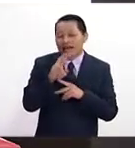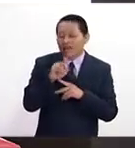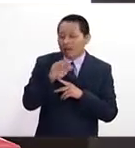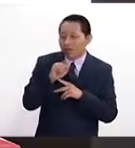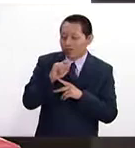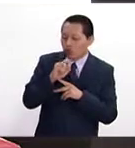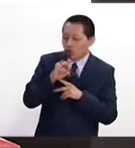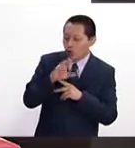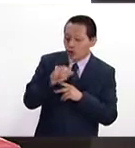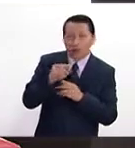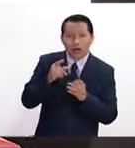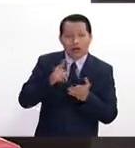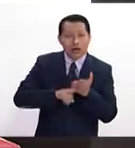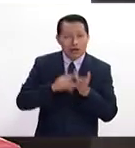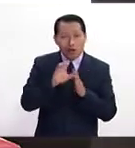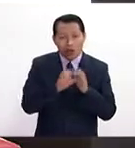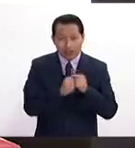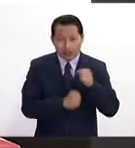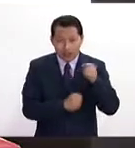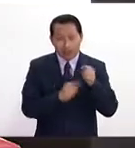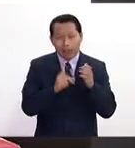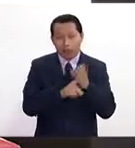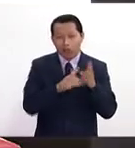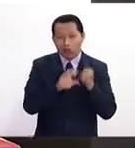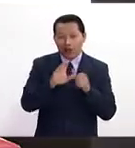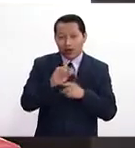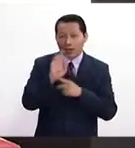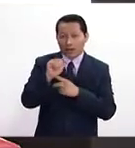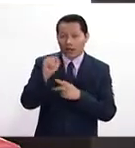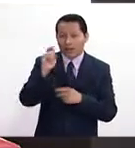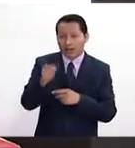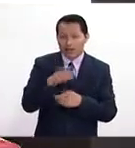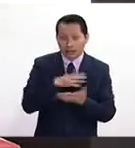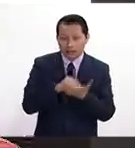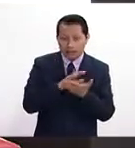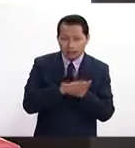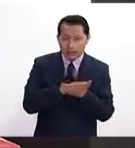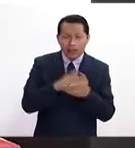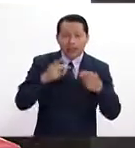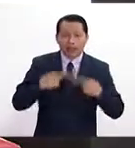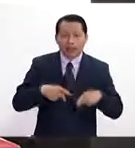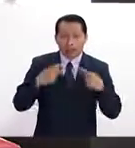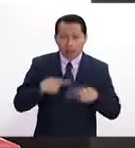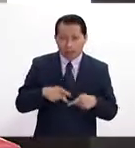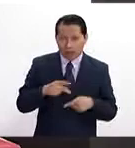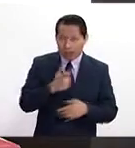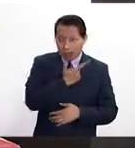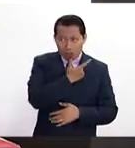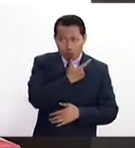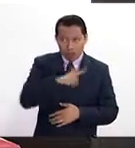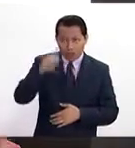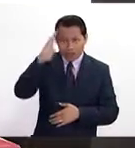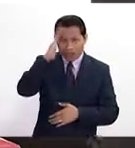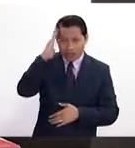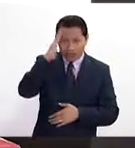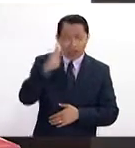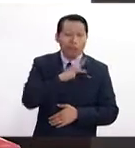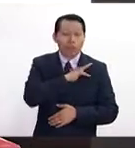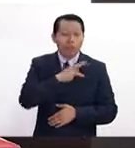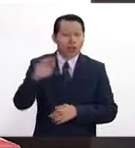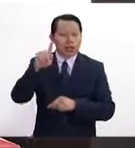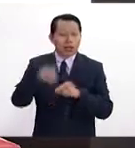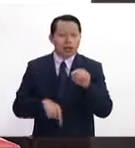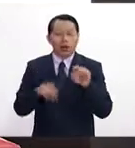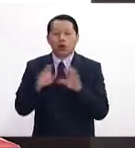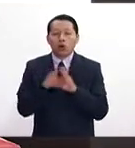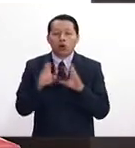está inscrito en la Constitución actual, que es la 1999, que permite que si la gente está inconforme con el líder puedan revocarlo